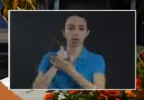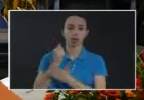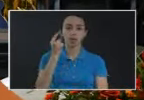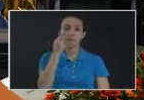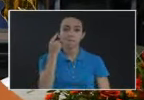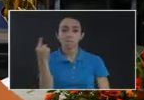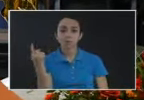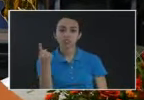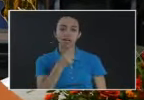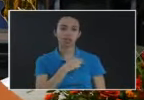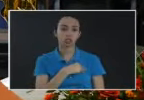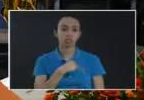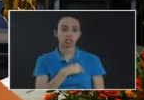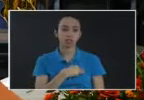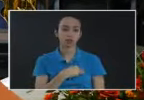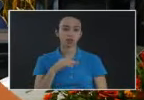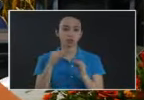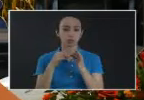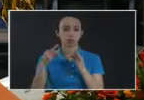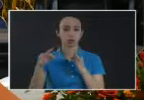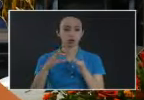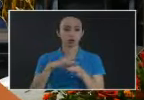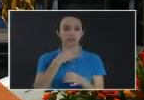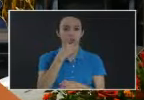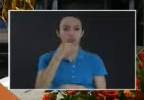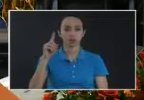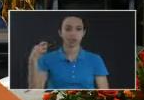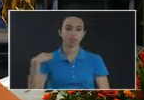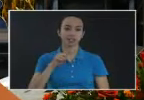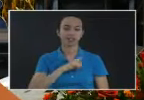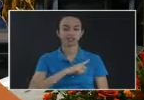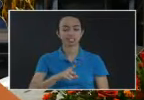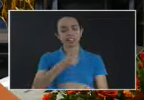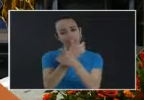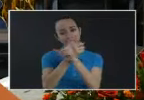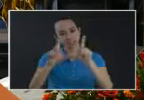Busca a los ministros, pueblo de Dios, para ser libre de toda atadura.